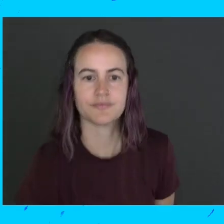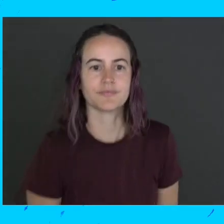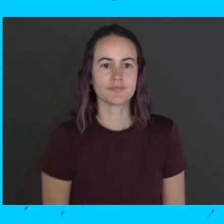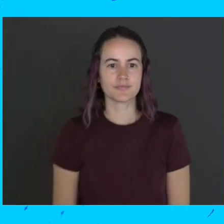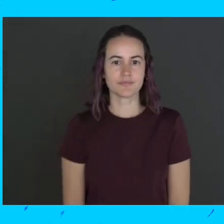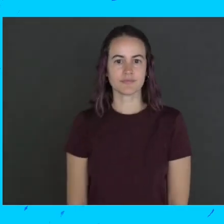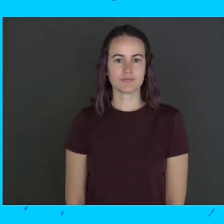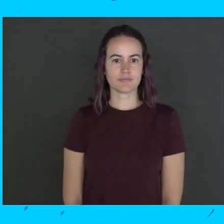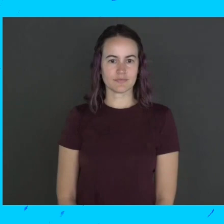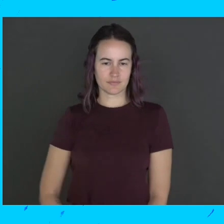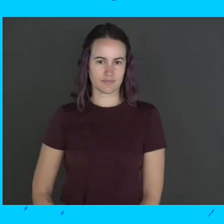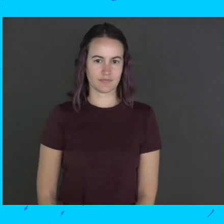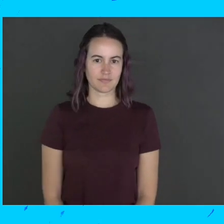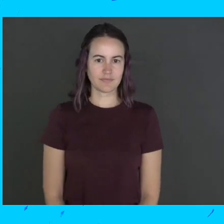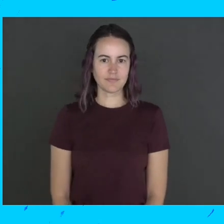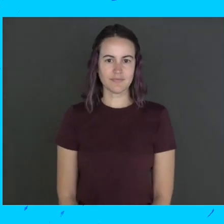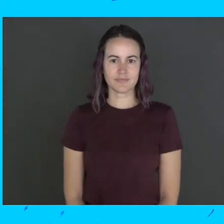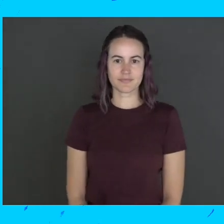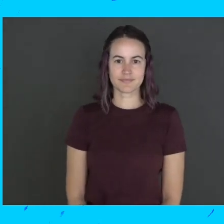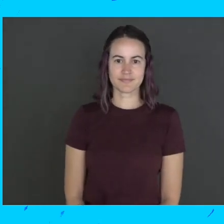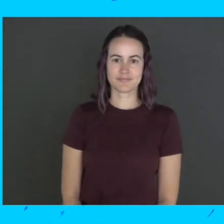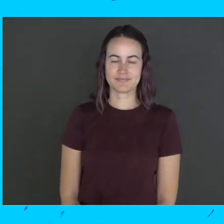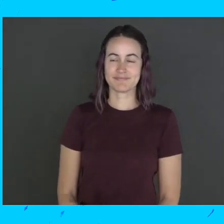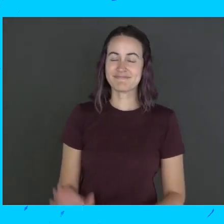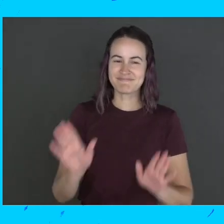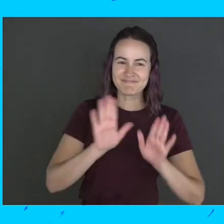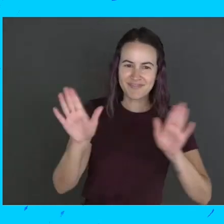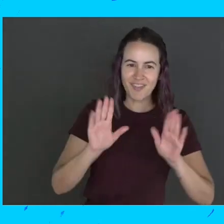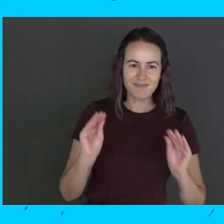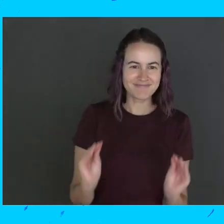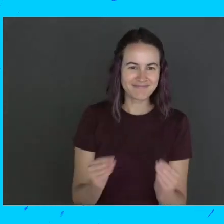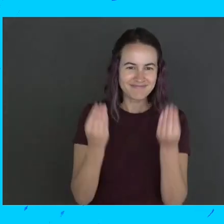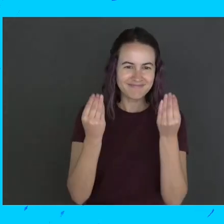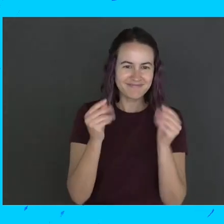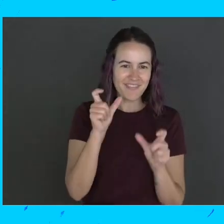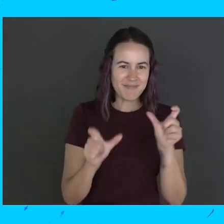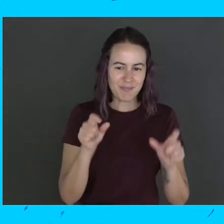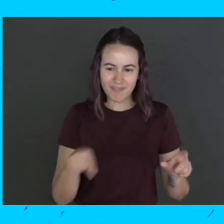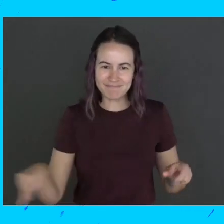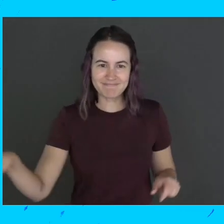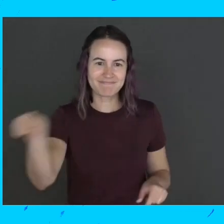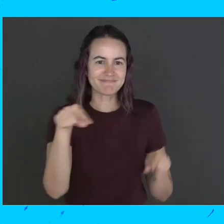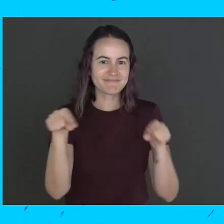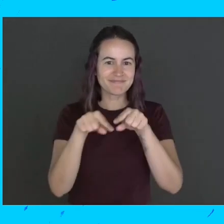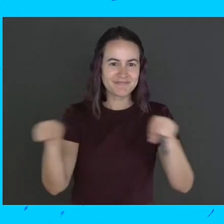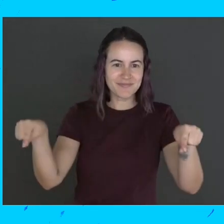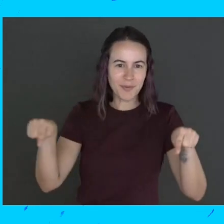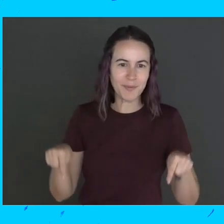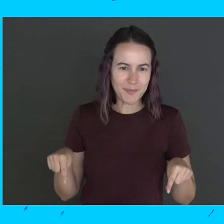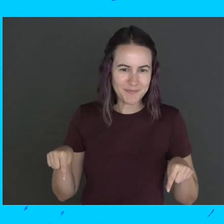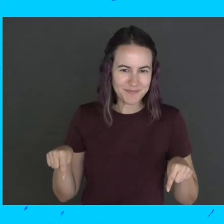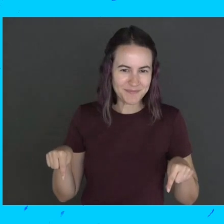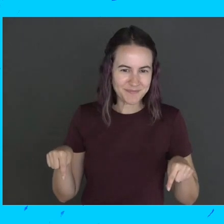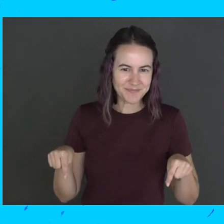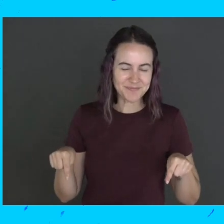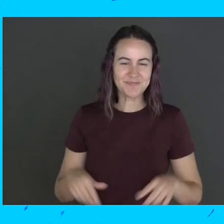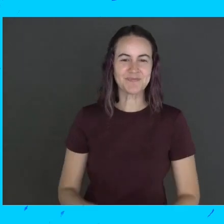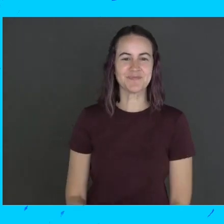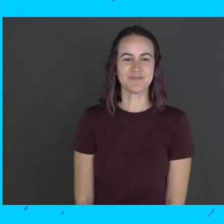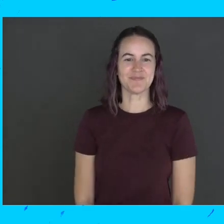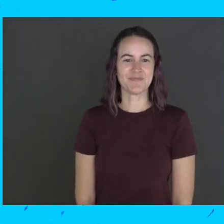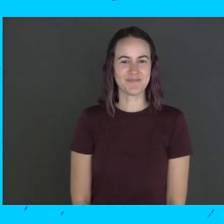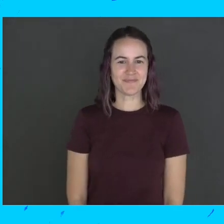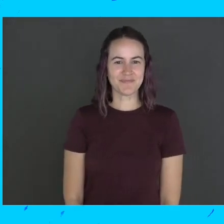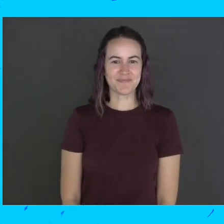Young people in the room, IPPF, sister UN agencies, ladies and gentlemen,